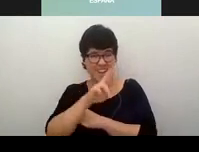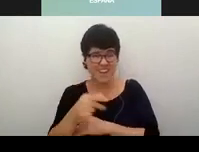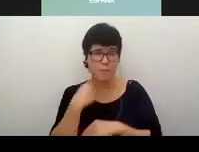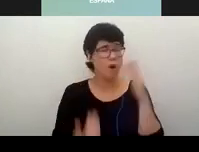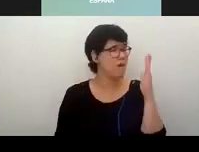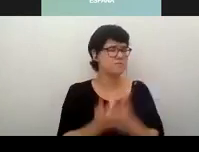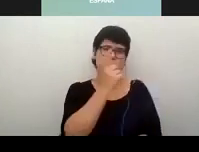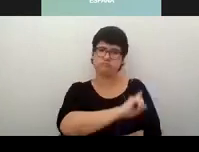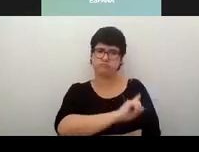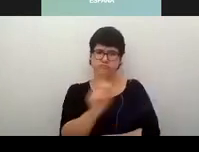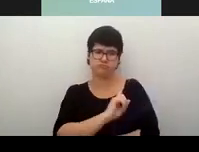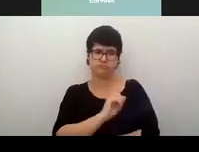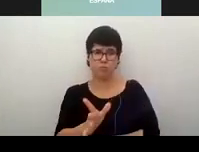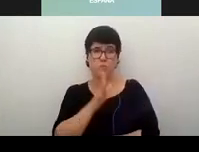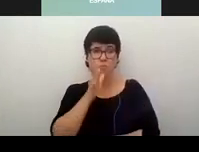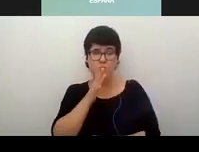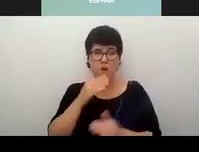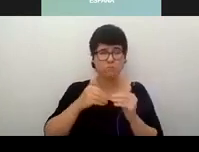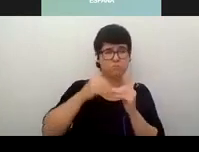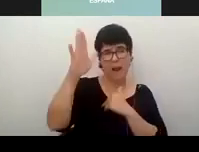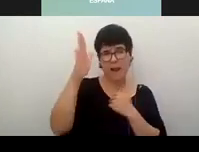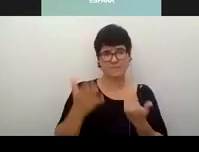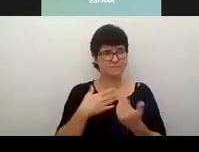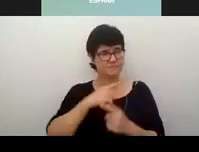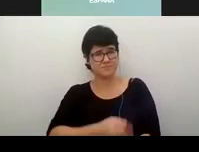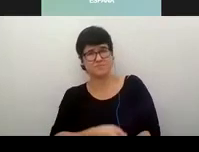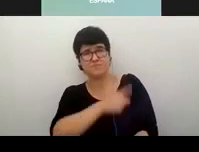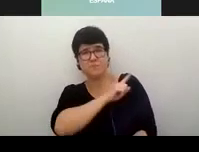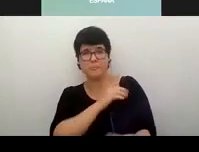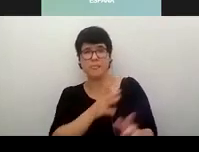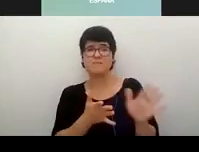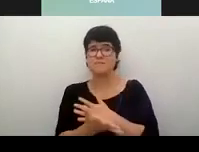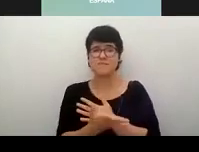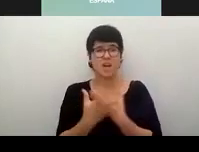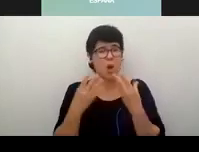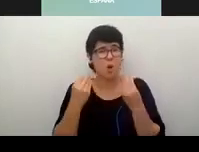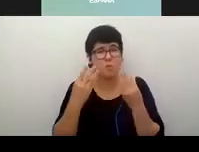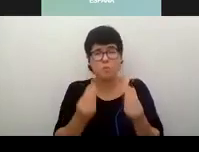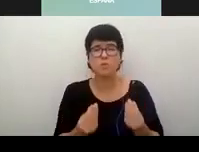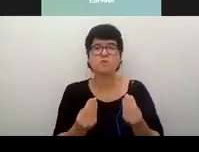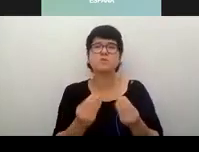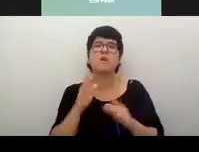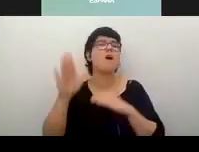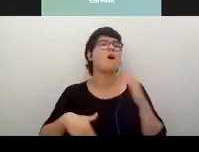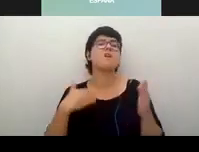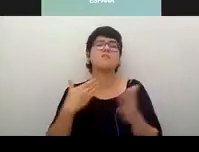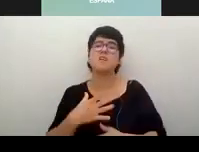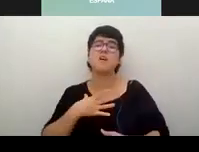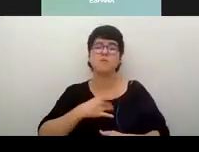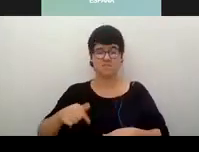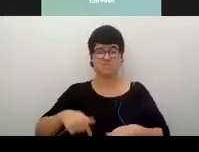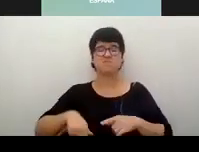a una dosis tan alta de fibra, una cantidad tan alta de fibra puede producir trastornos